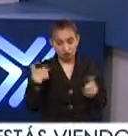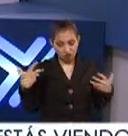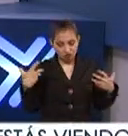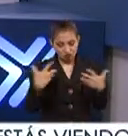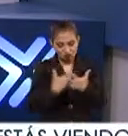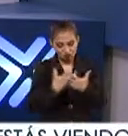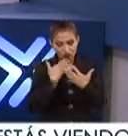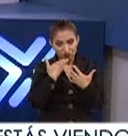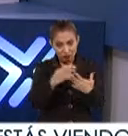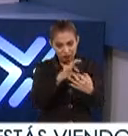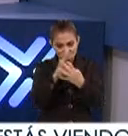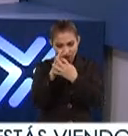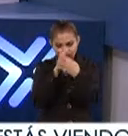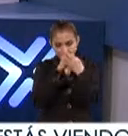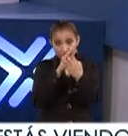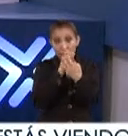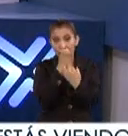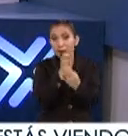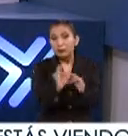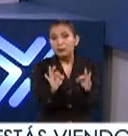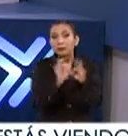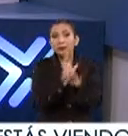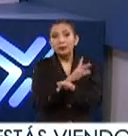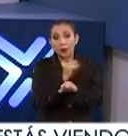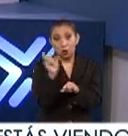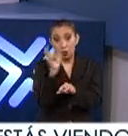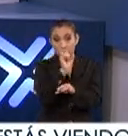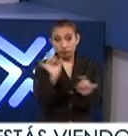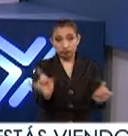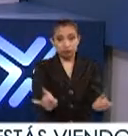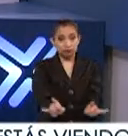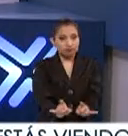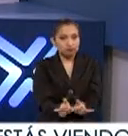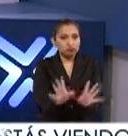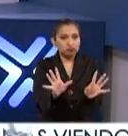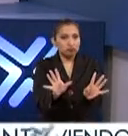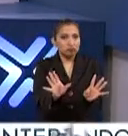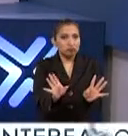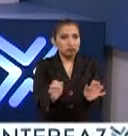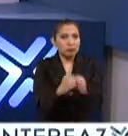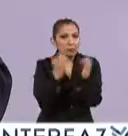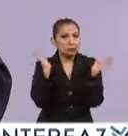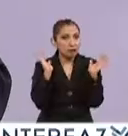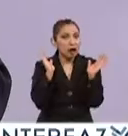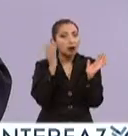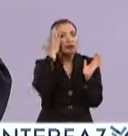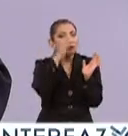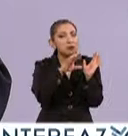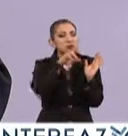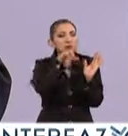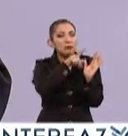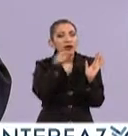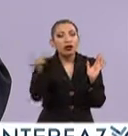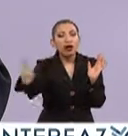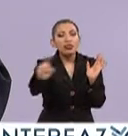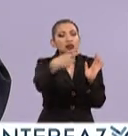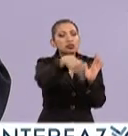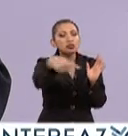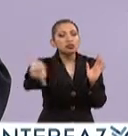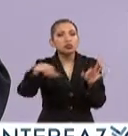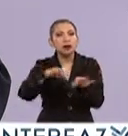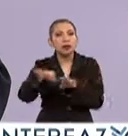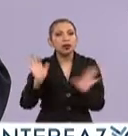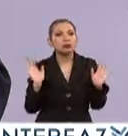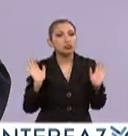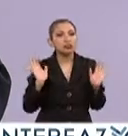coordinados. Esto es muy importante porque en el momento de un desastre sabemos perfectamente cada quien qué tiene que